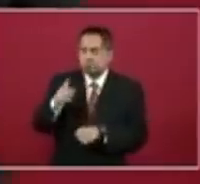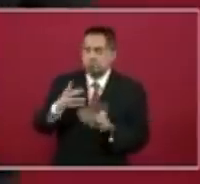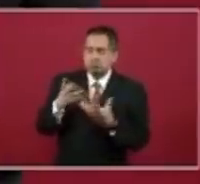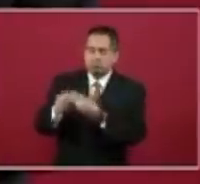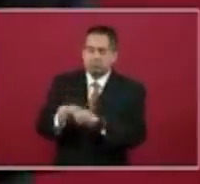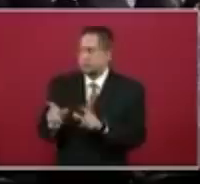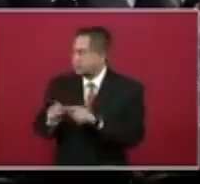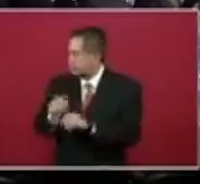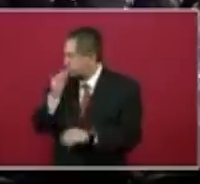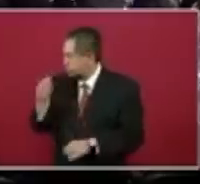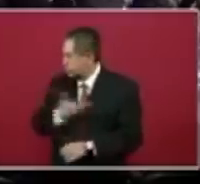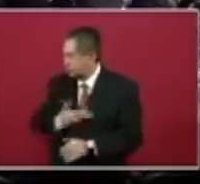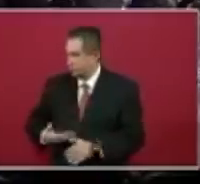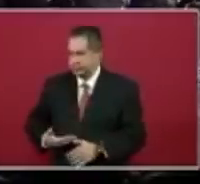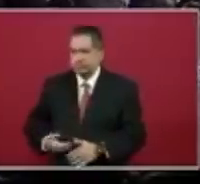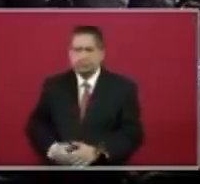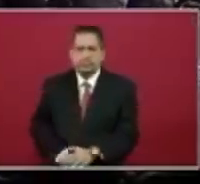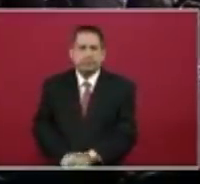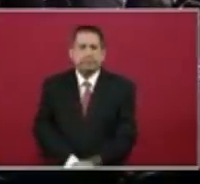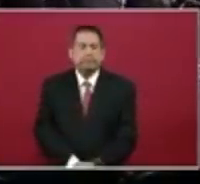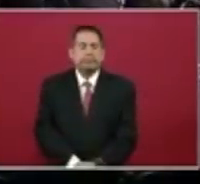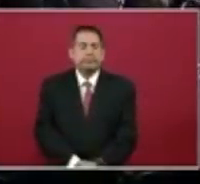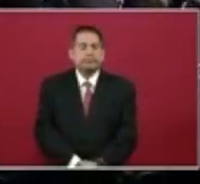cuanto, presidente.